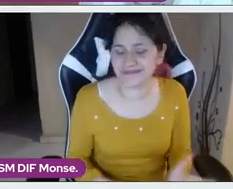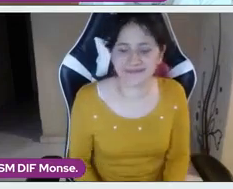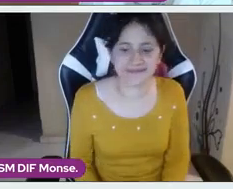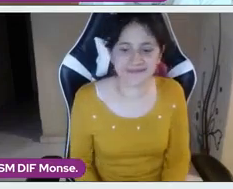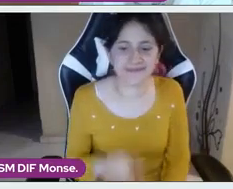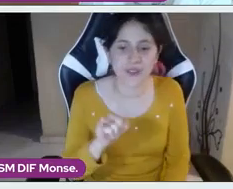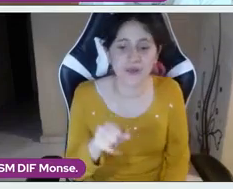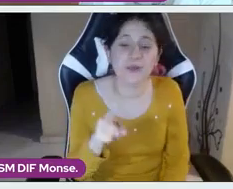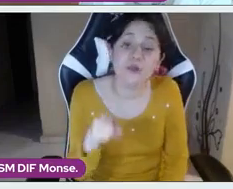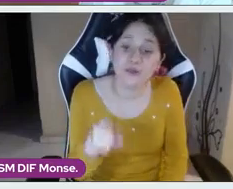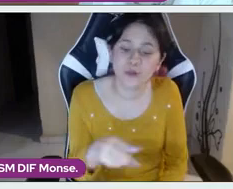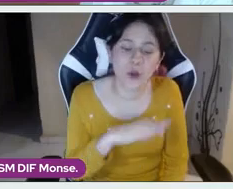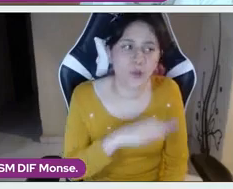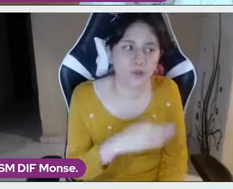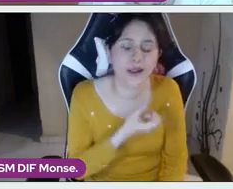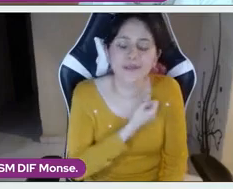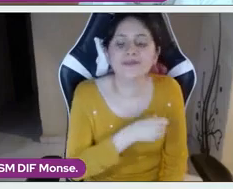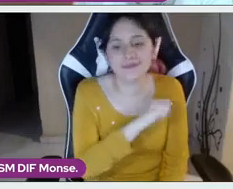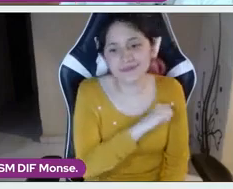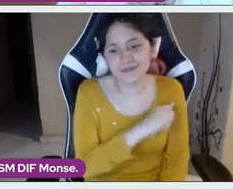puedes sanar, ¿no?